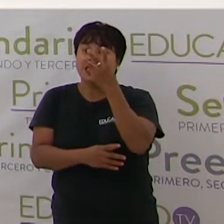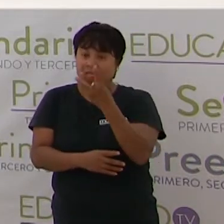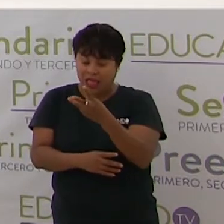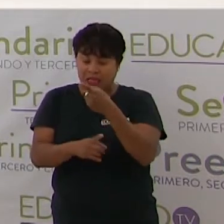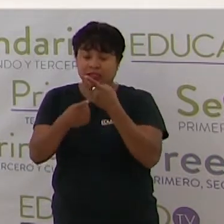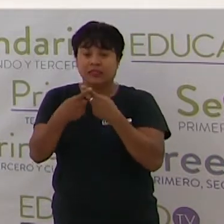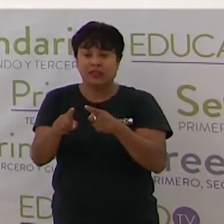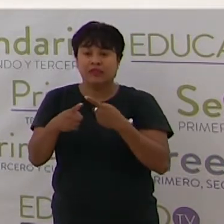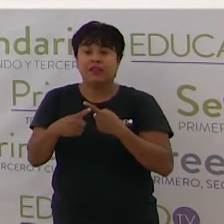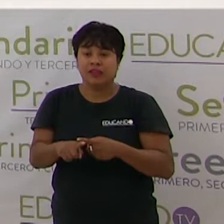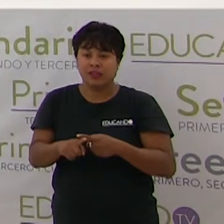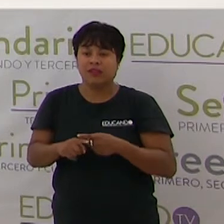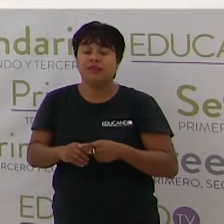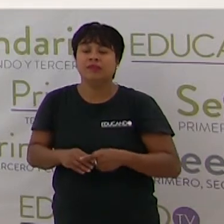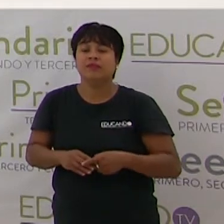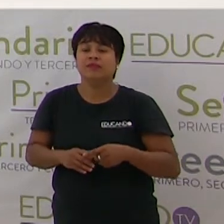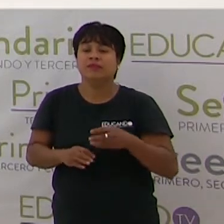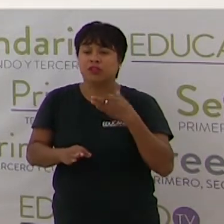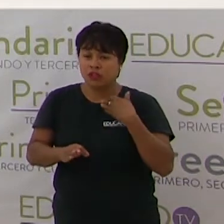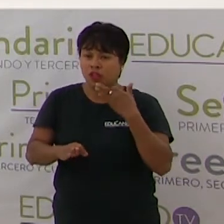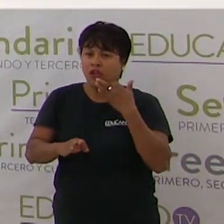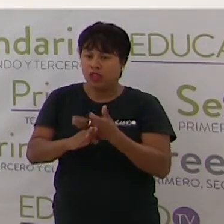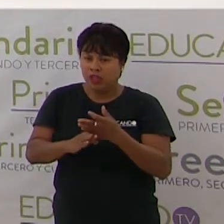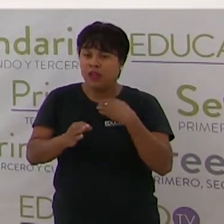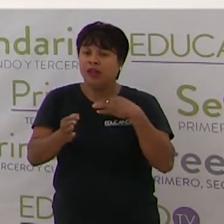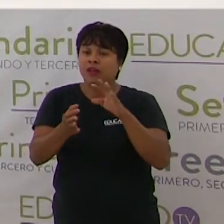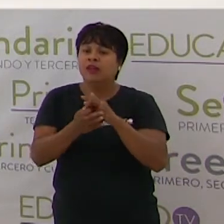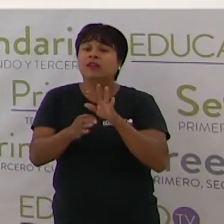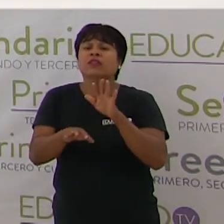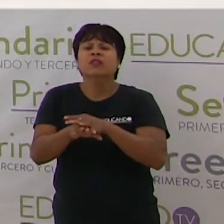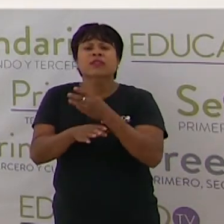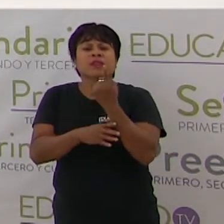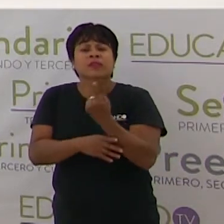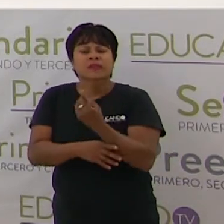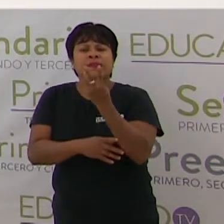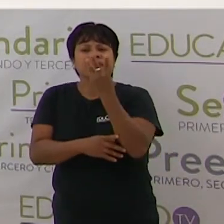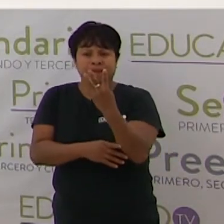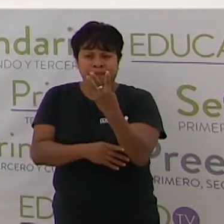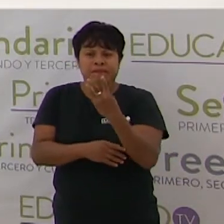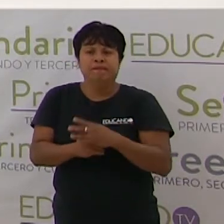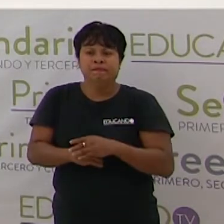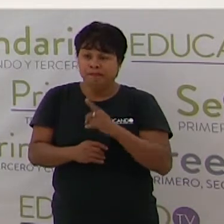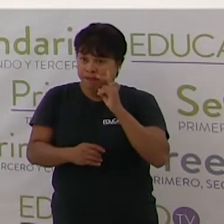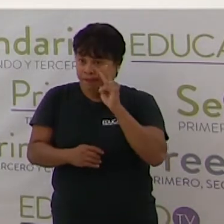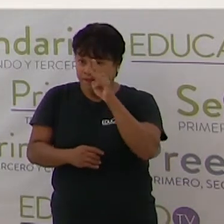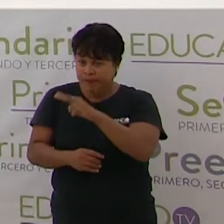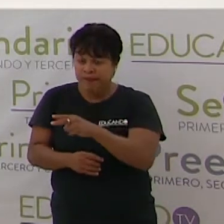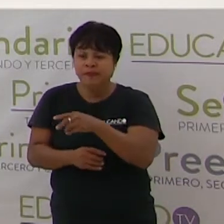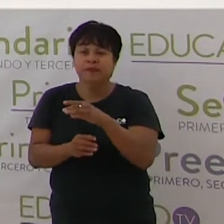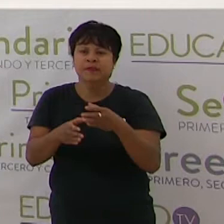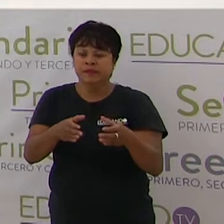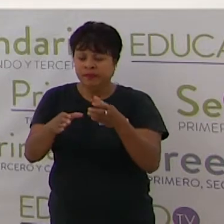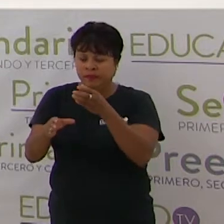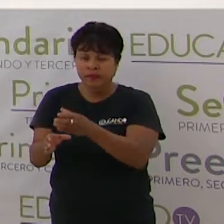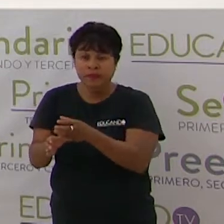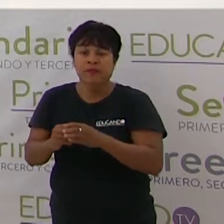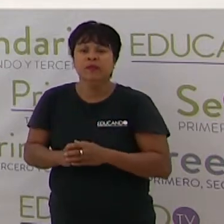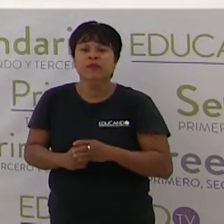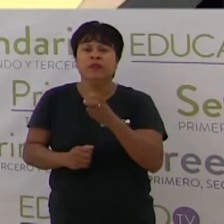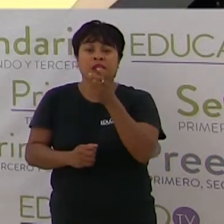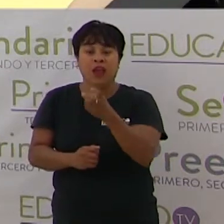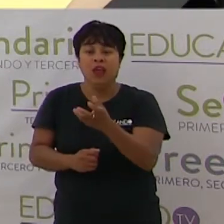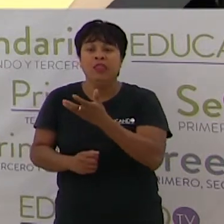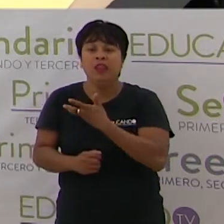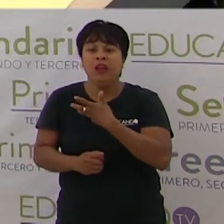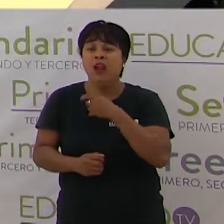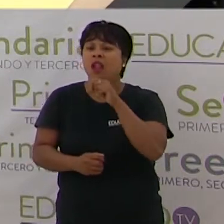partes, efectivamente. Y ahorita les voy a comentar por qué está dividido en 3 partes. Lo voy a poner acá. Este es nuestro cilindro que tiene las